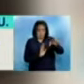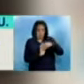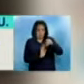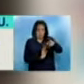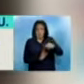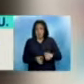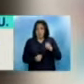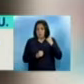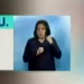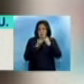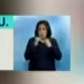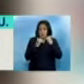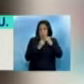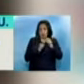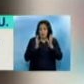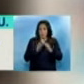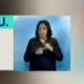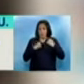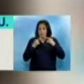boxeador.